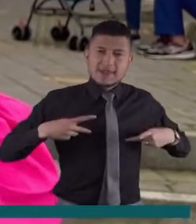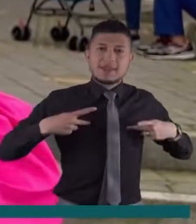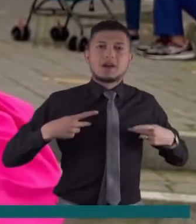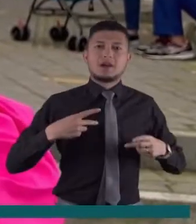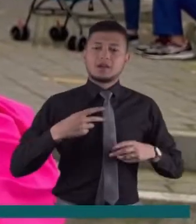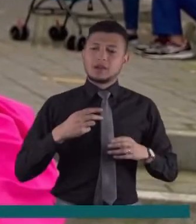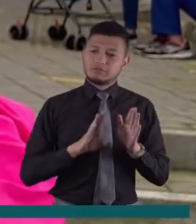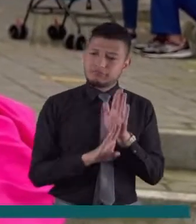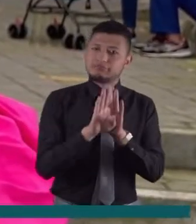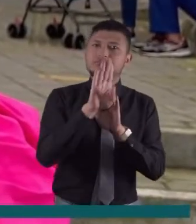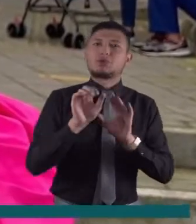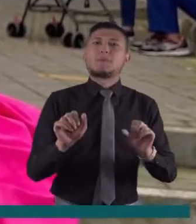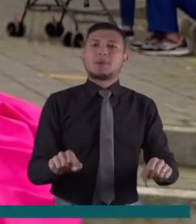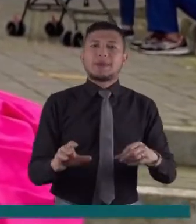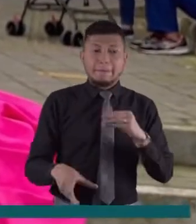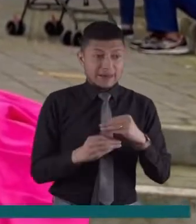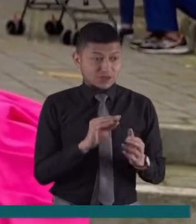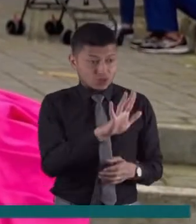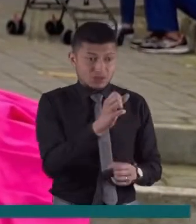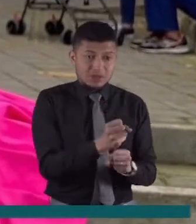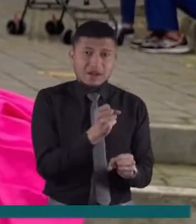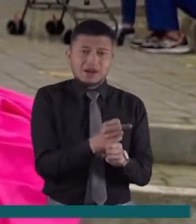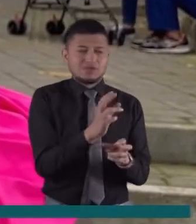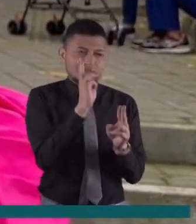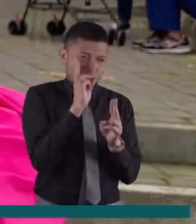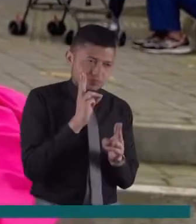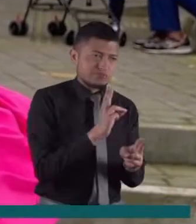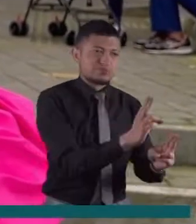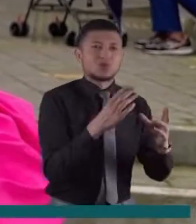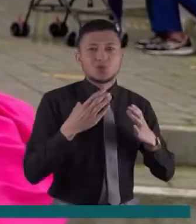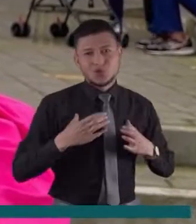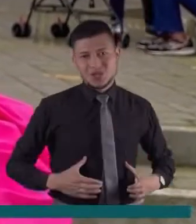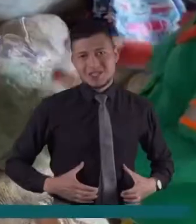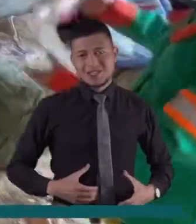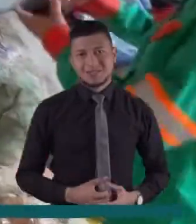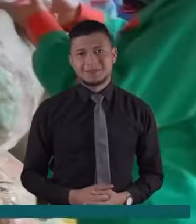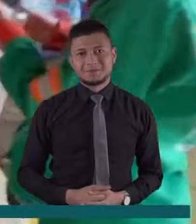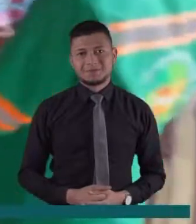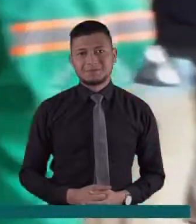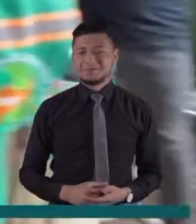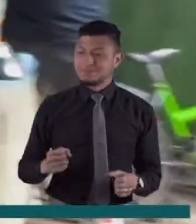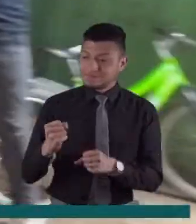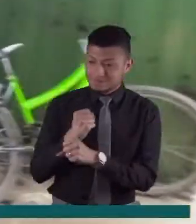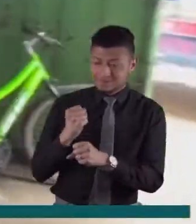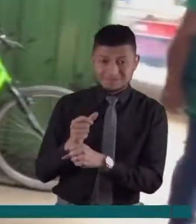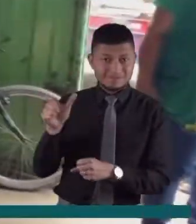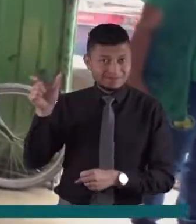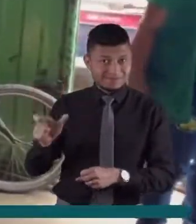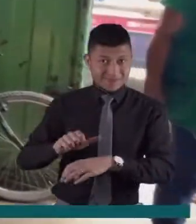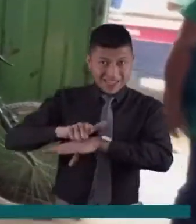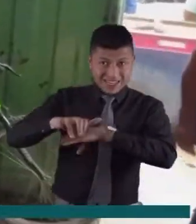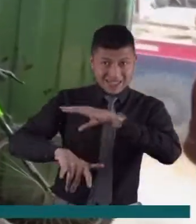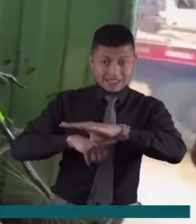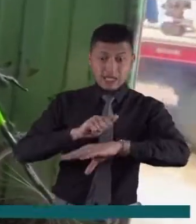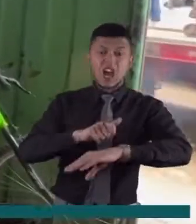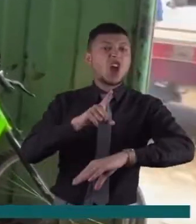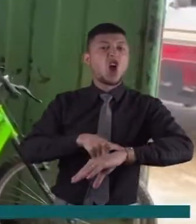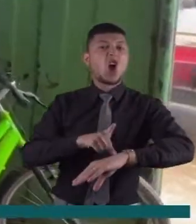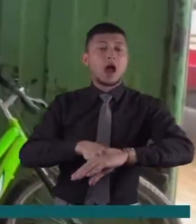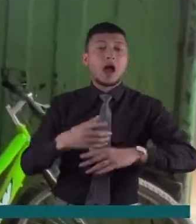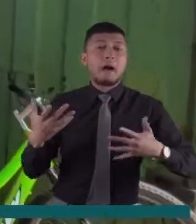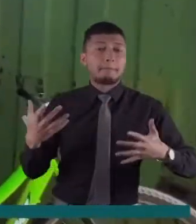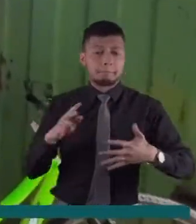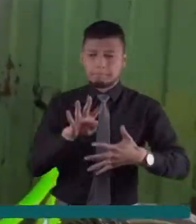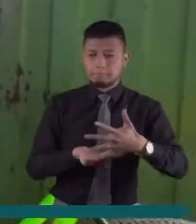vida próspera y además que su trabajo sea valorado por la ciudadanía. La labor del reciclador no tiene un horario,